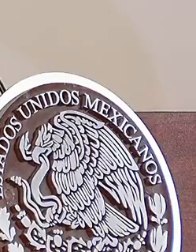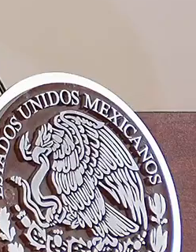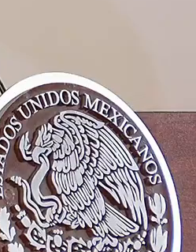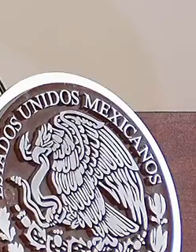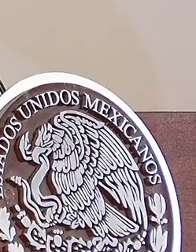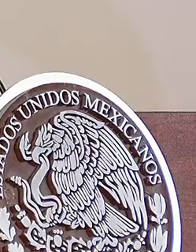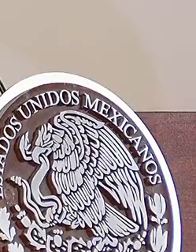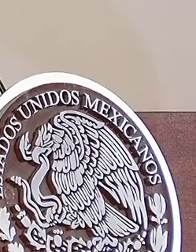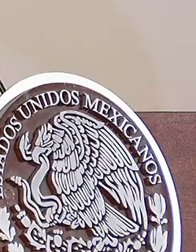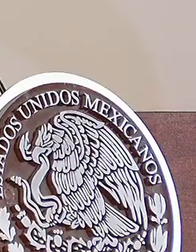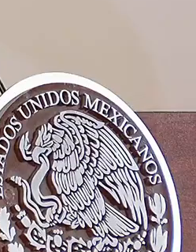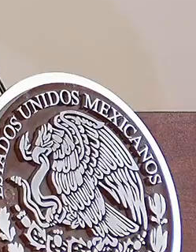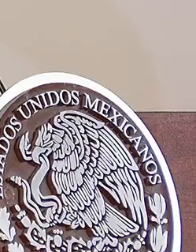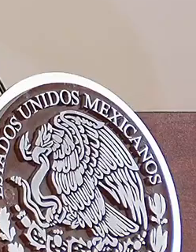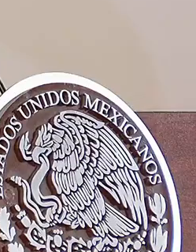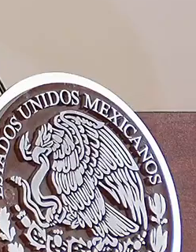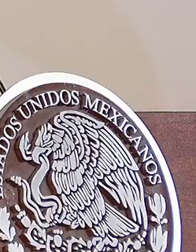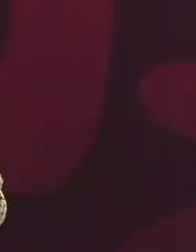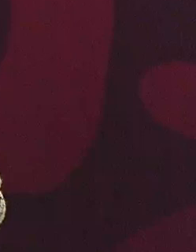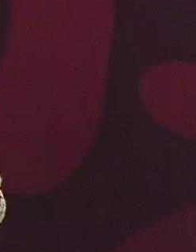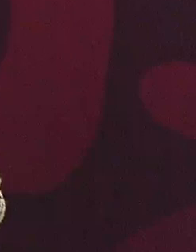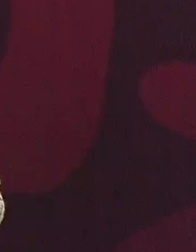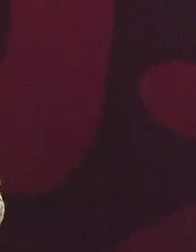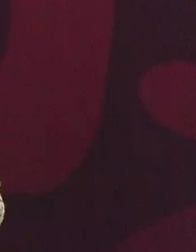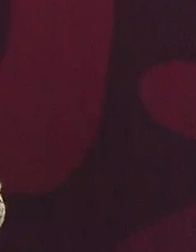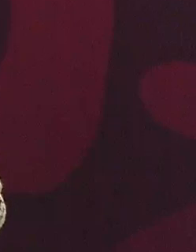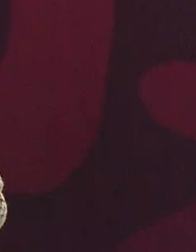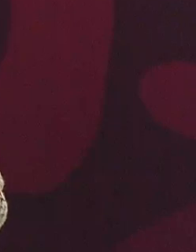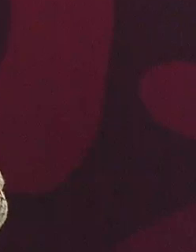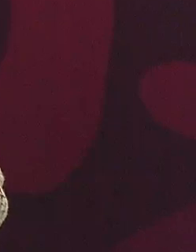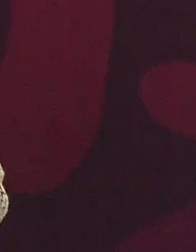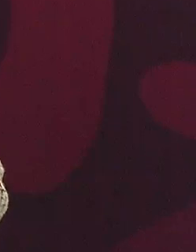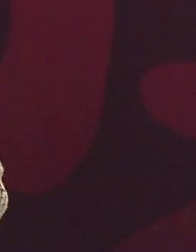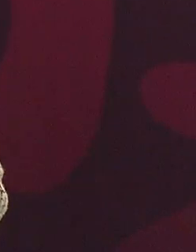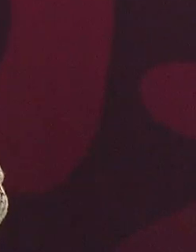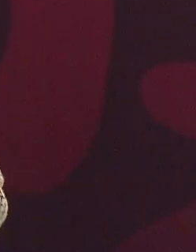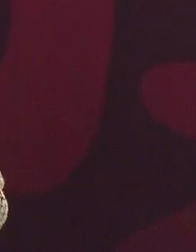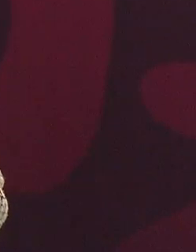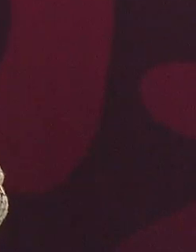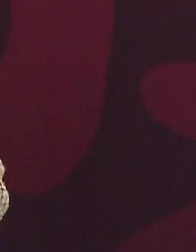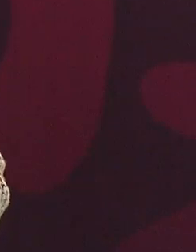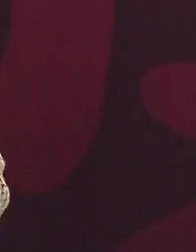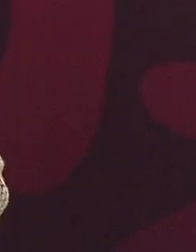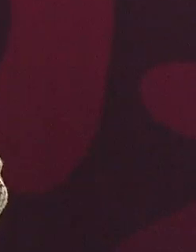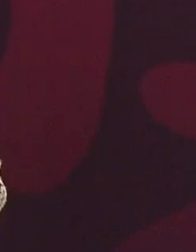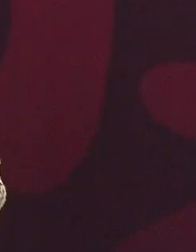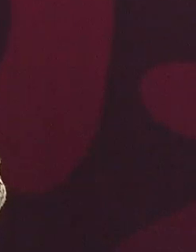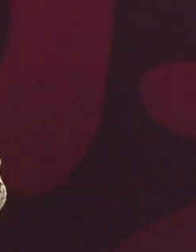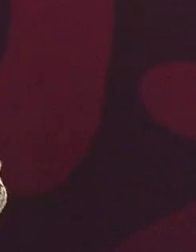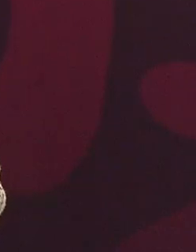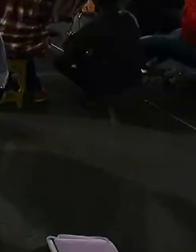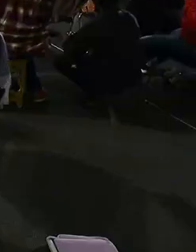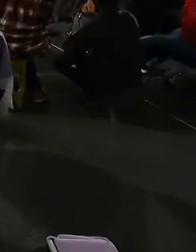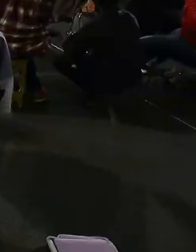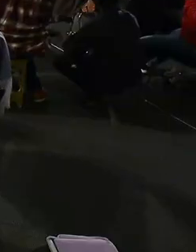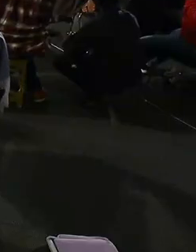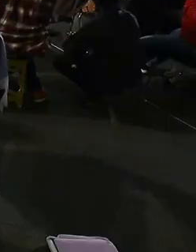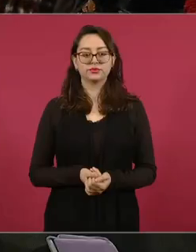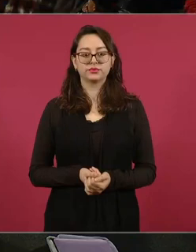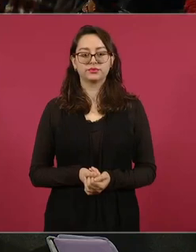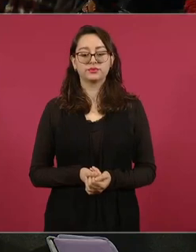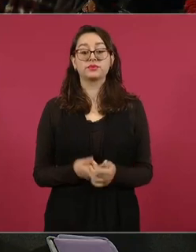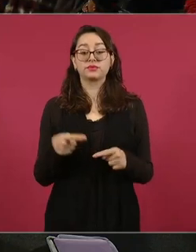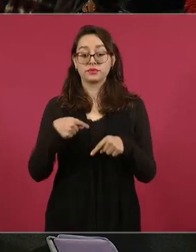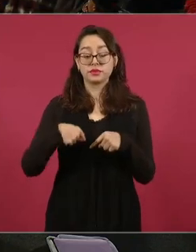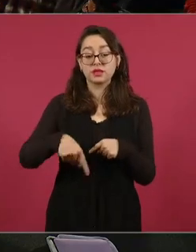contrato y no pasaba nada. No, ahora tienen que cumplir al 100%. Todavía nos falta, no estamos todavía diciendo